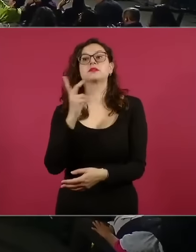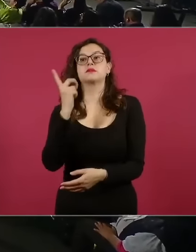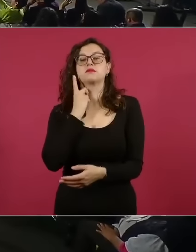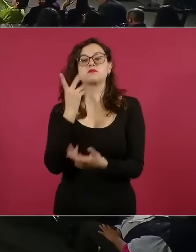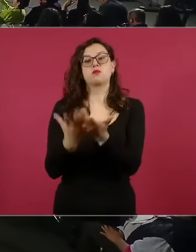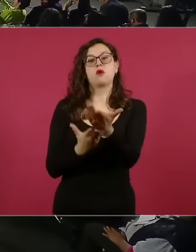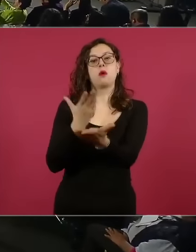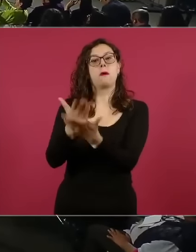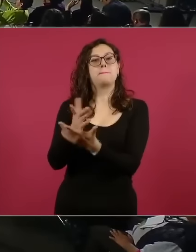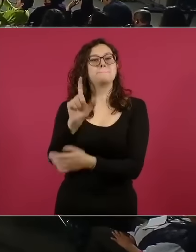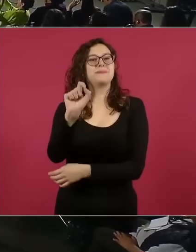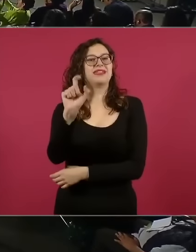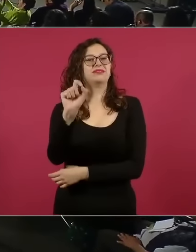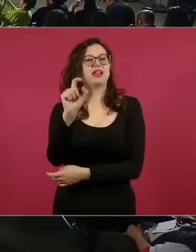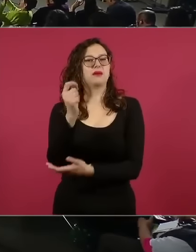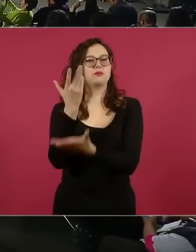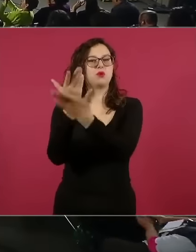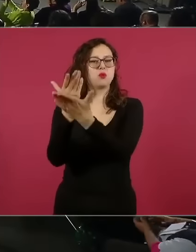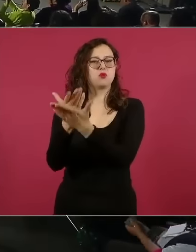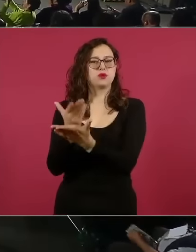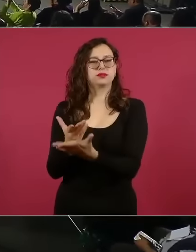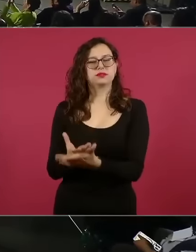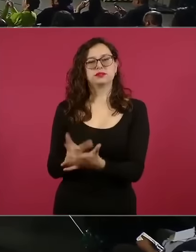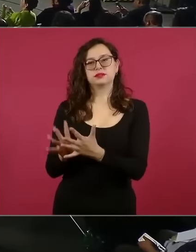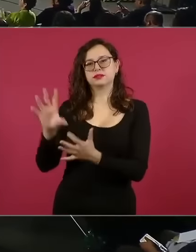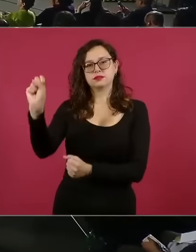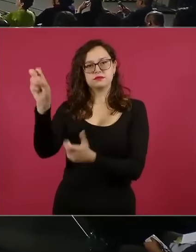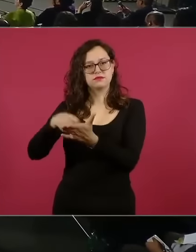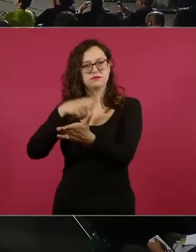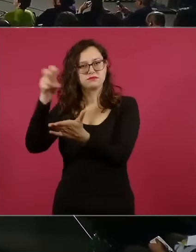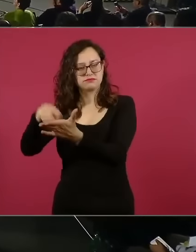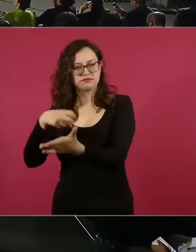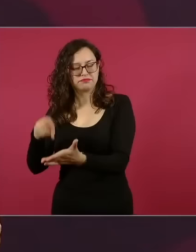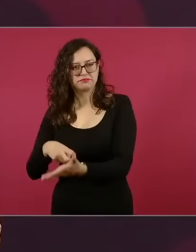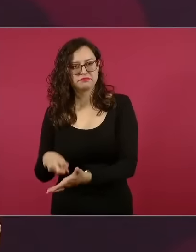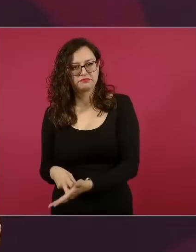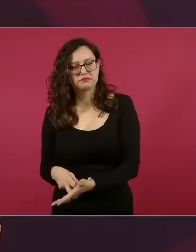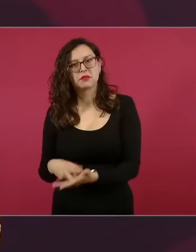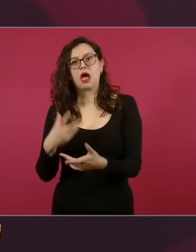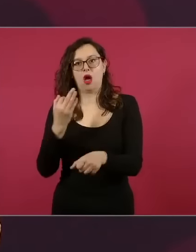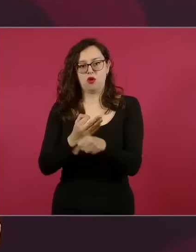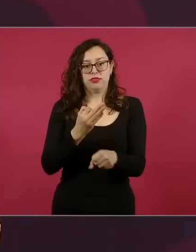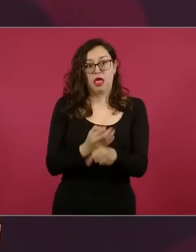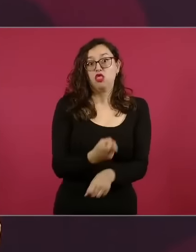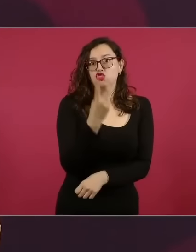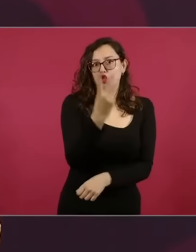Una que tiene que ver con la creación de la Guardia Nacional,